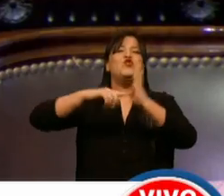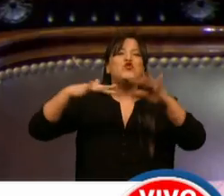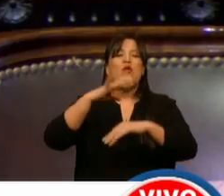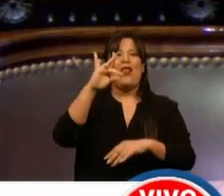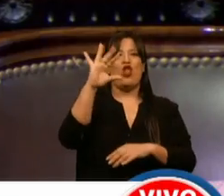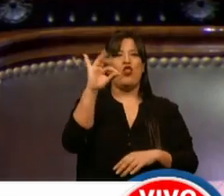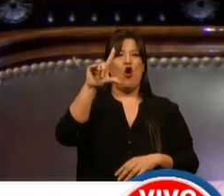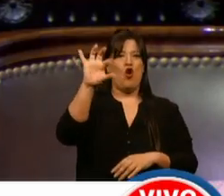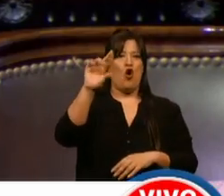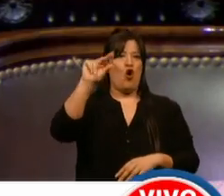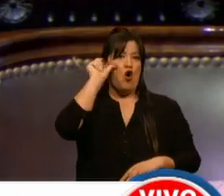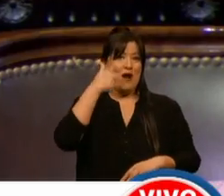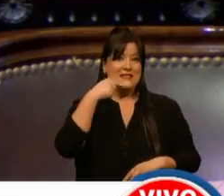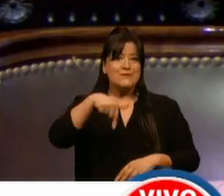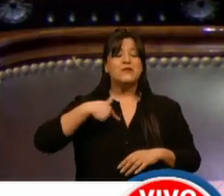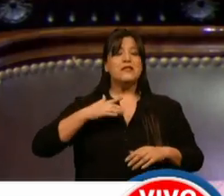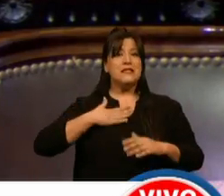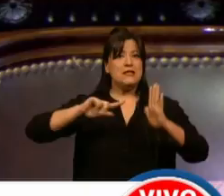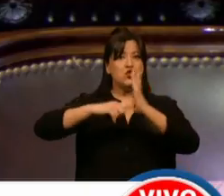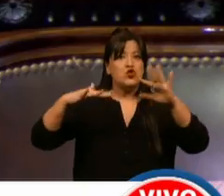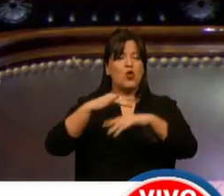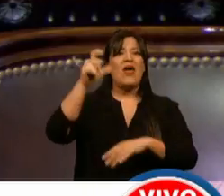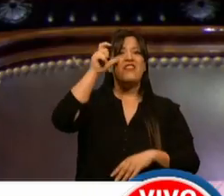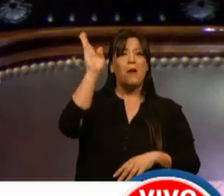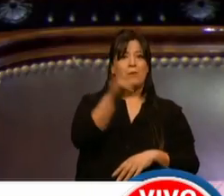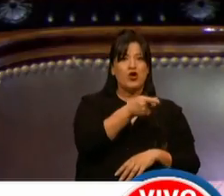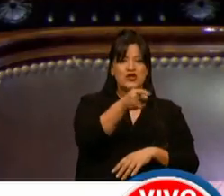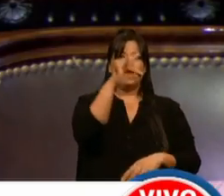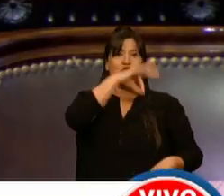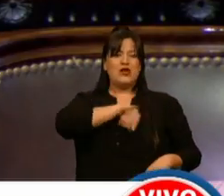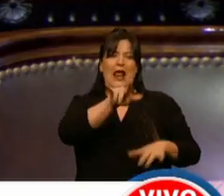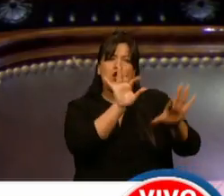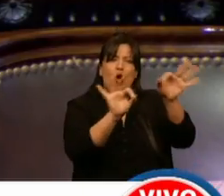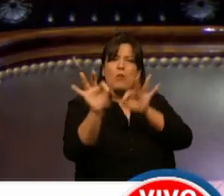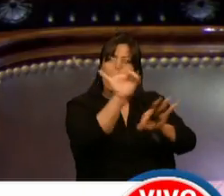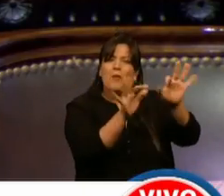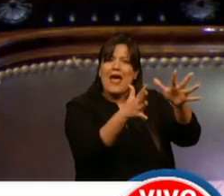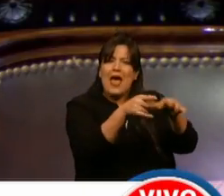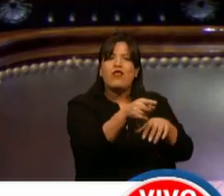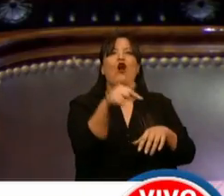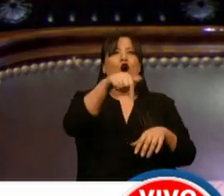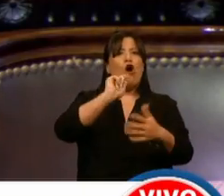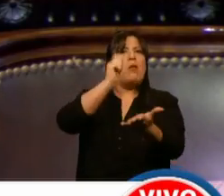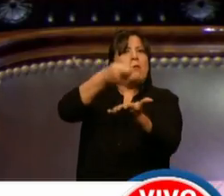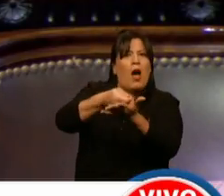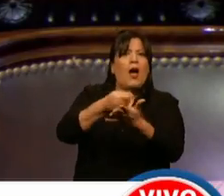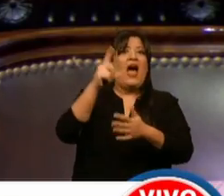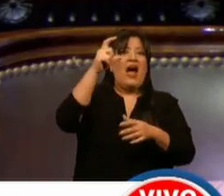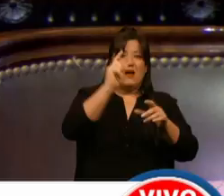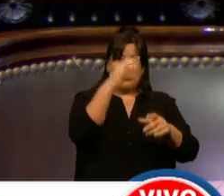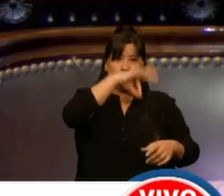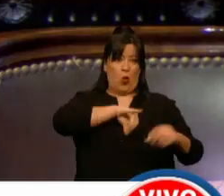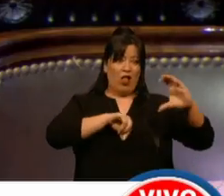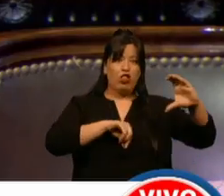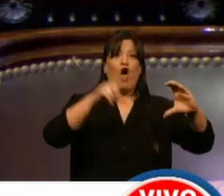en mi ciudad el 10 por ciento del salario promedio es hoy para pagar una factura de